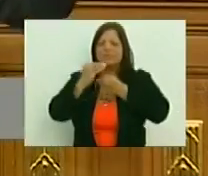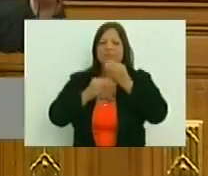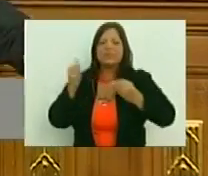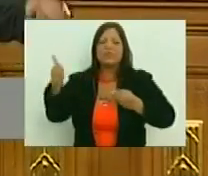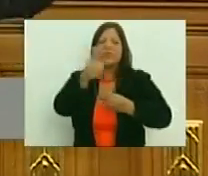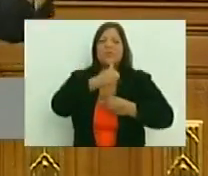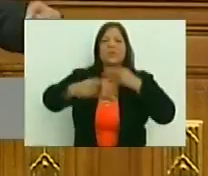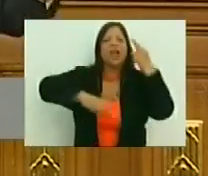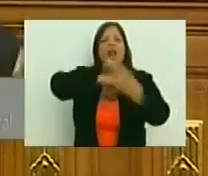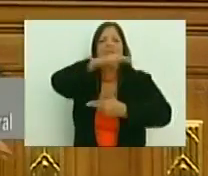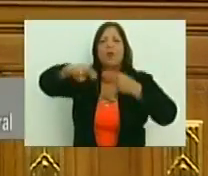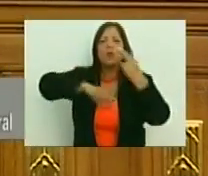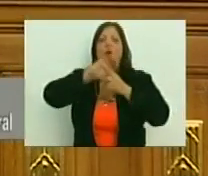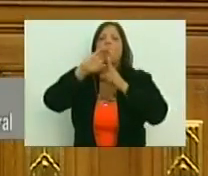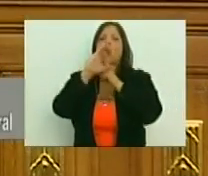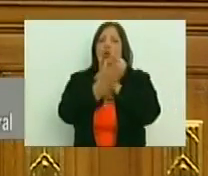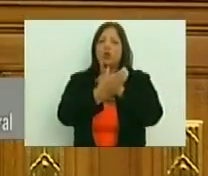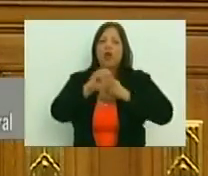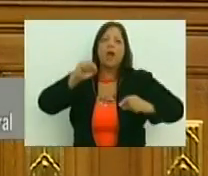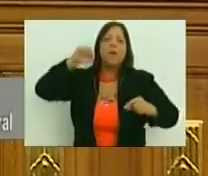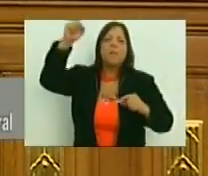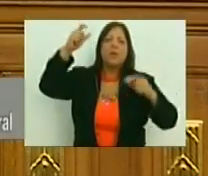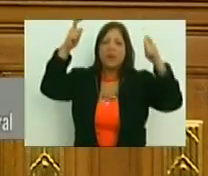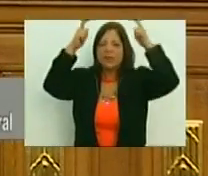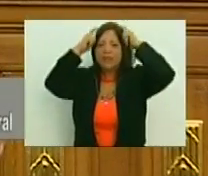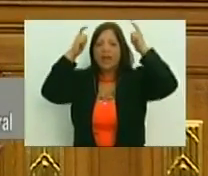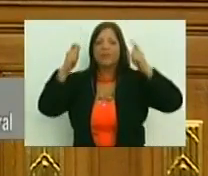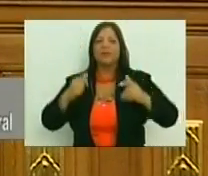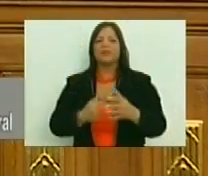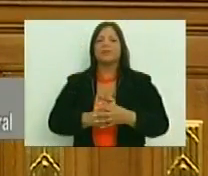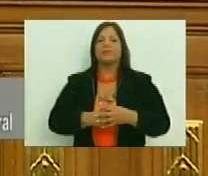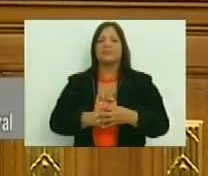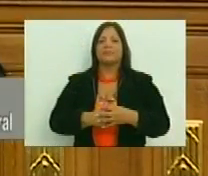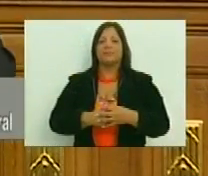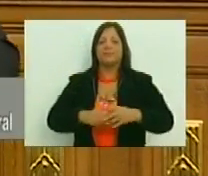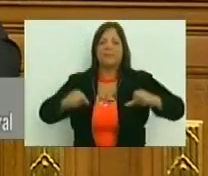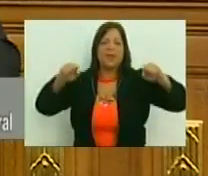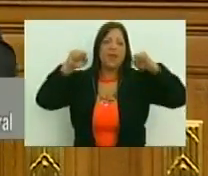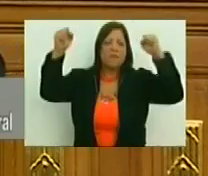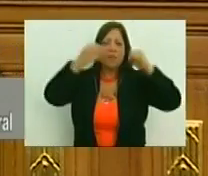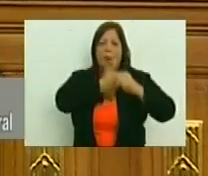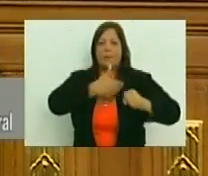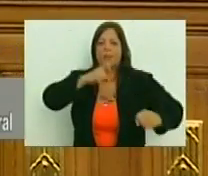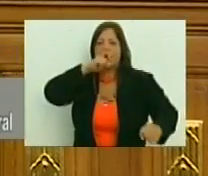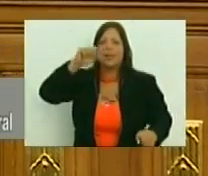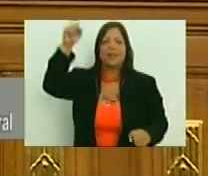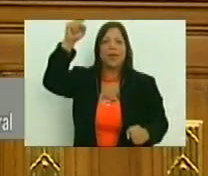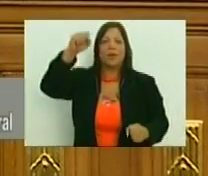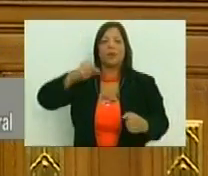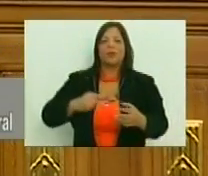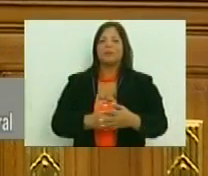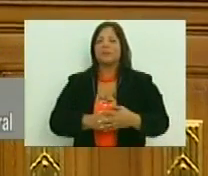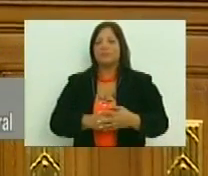de una revolución cultural. ¡Viva Chávez! ¡Viva! ¡Que viva el presidente Maduro!